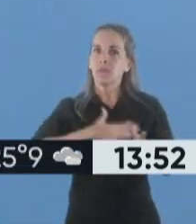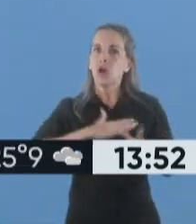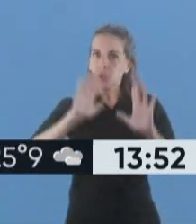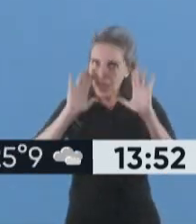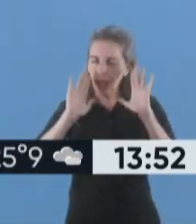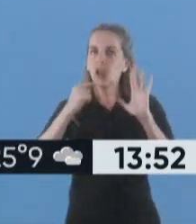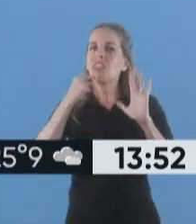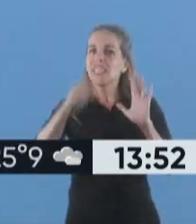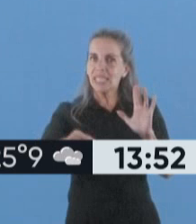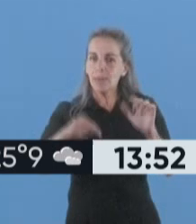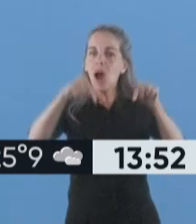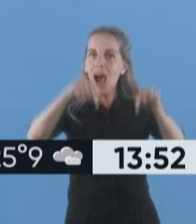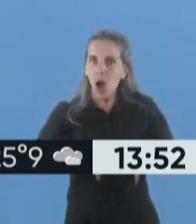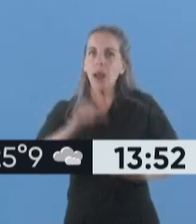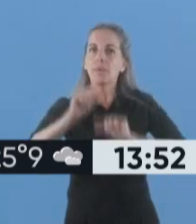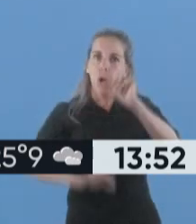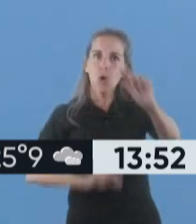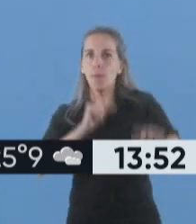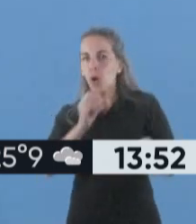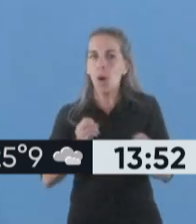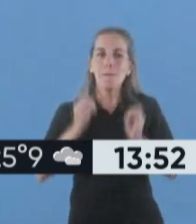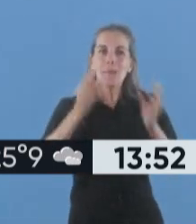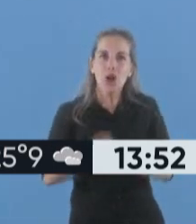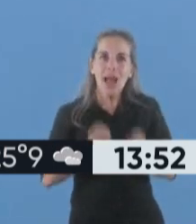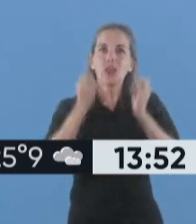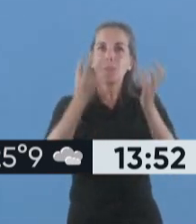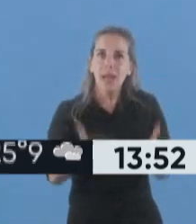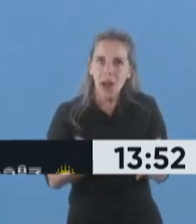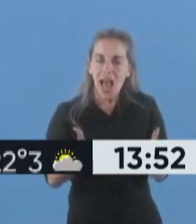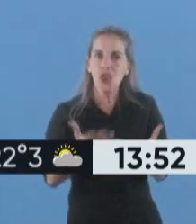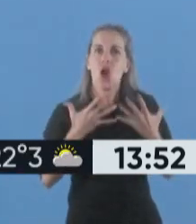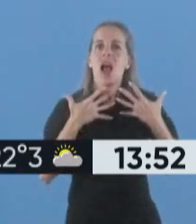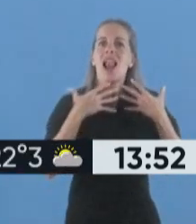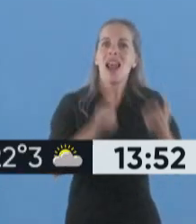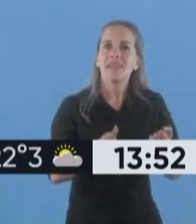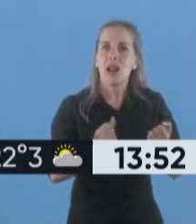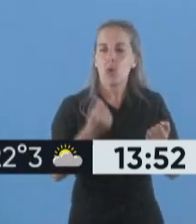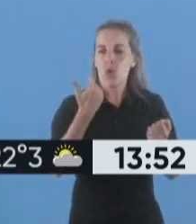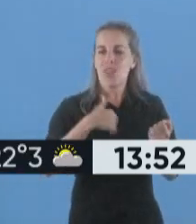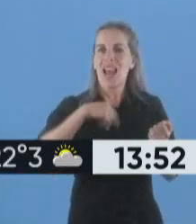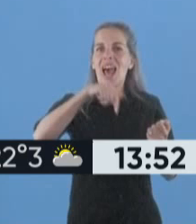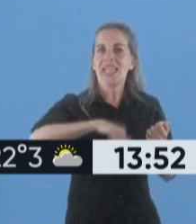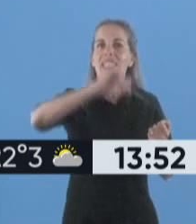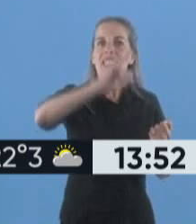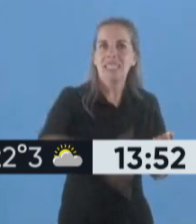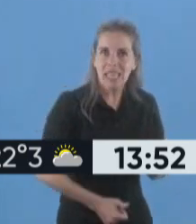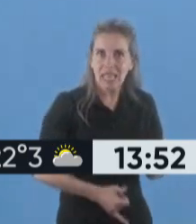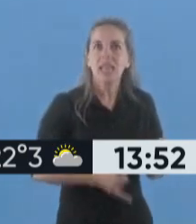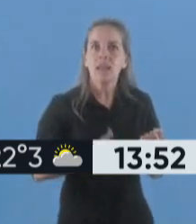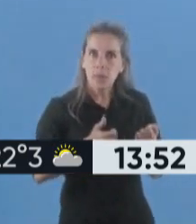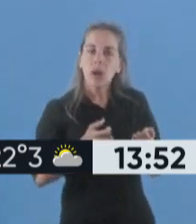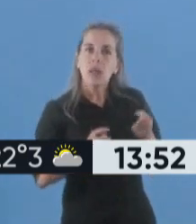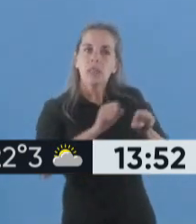estamos poniendo en pie, mejorando el sistema de salud de la Argentina, generando